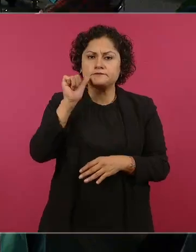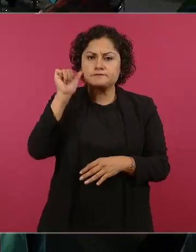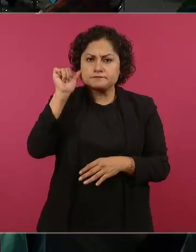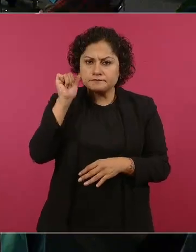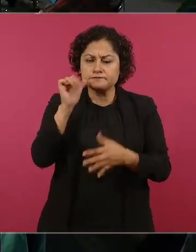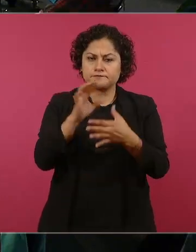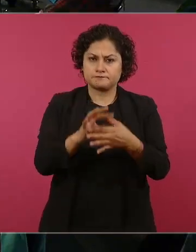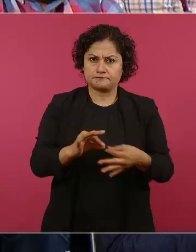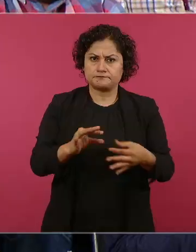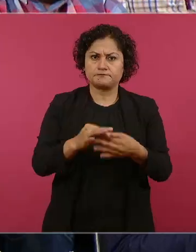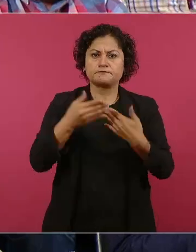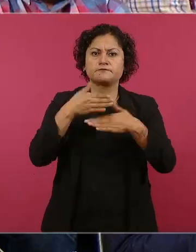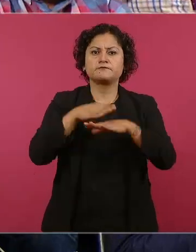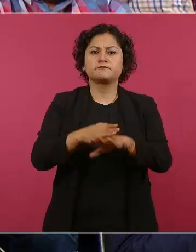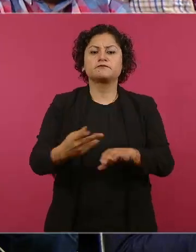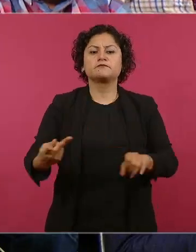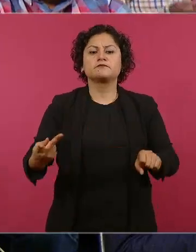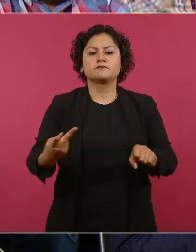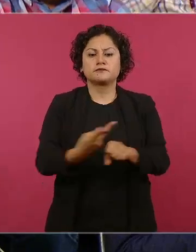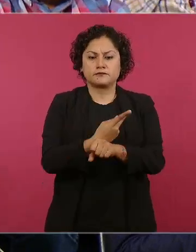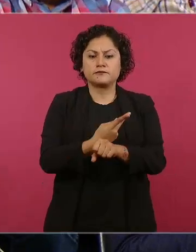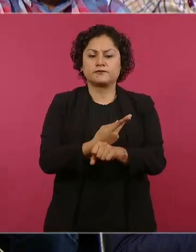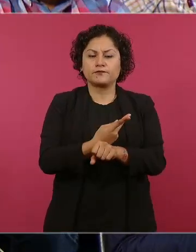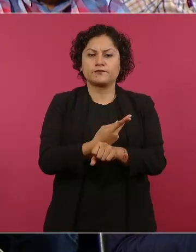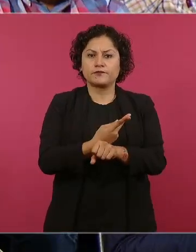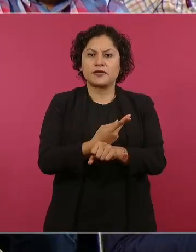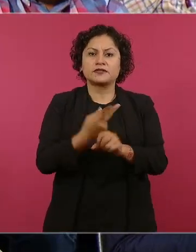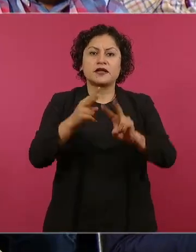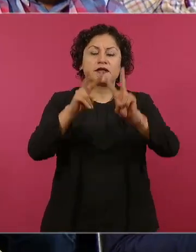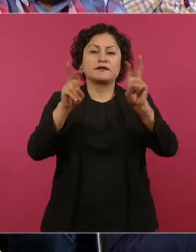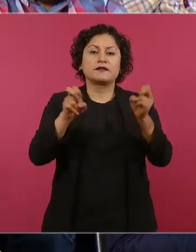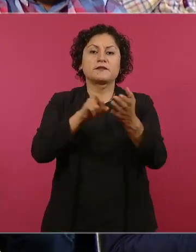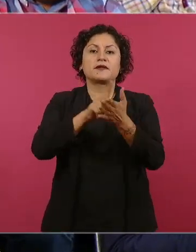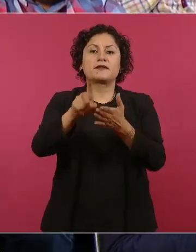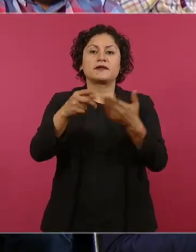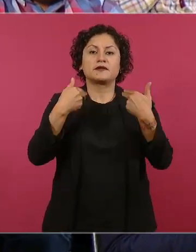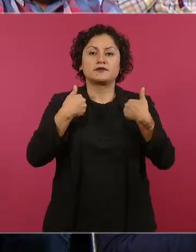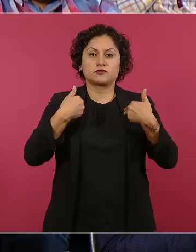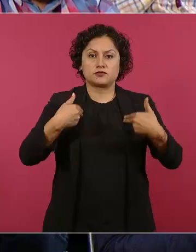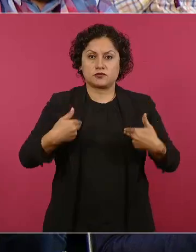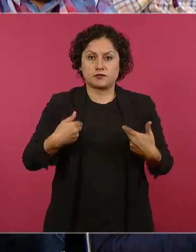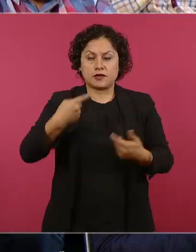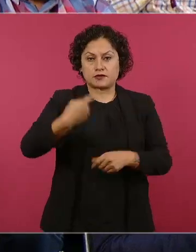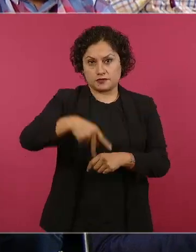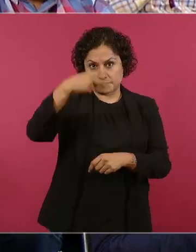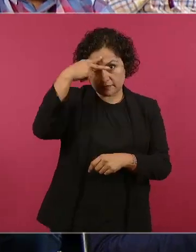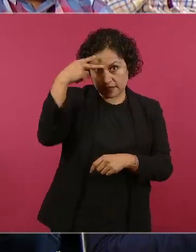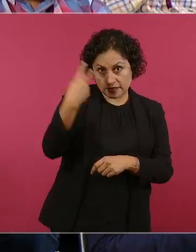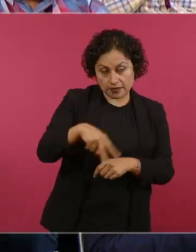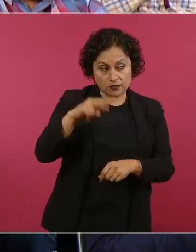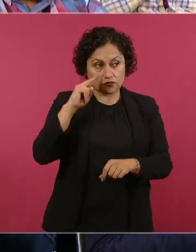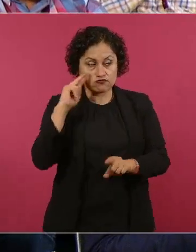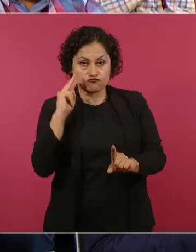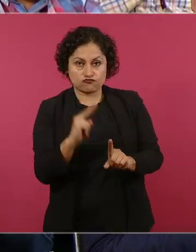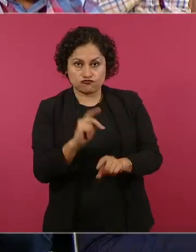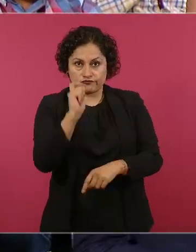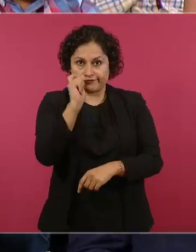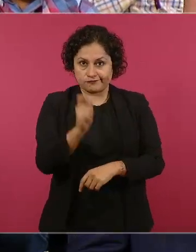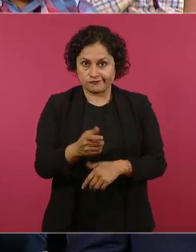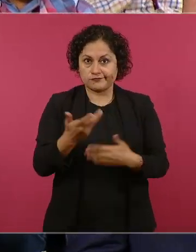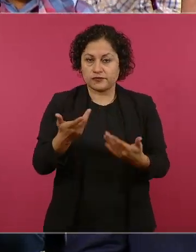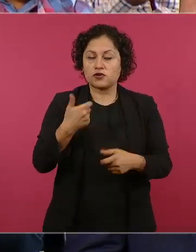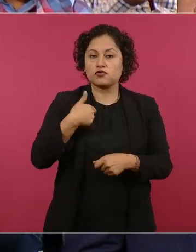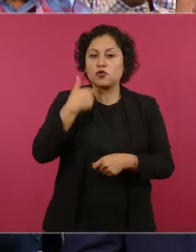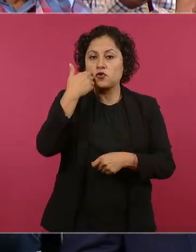el Departamento de Estado en materia de derechos humanos para el caso México. A mí me gustaría consultarle, presidente, porque al